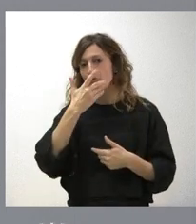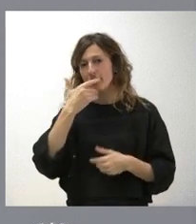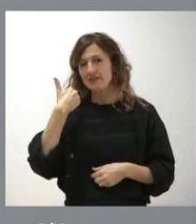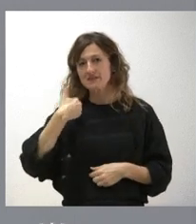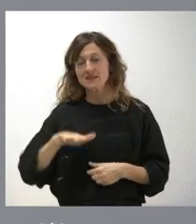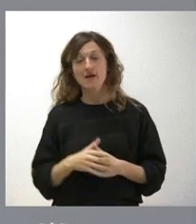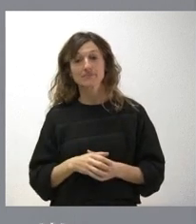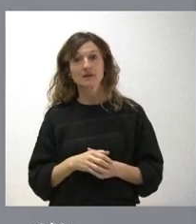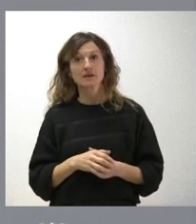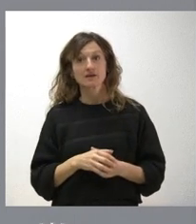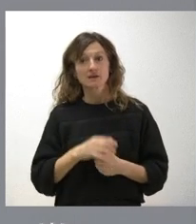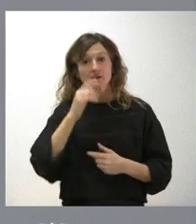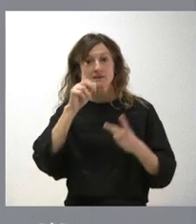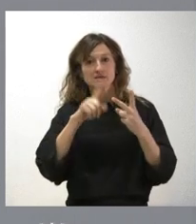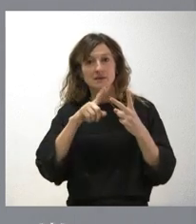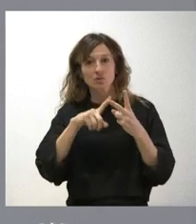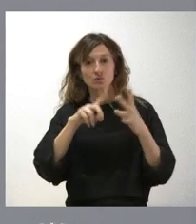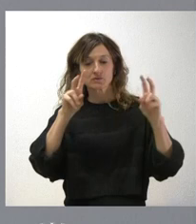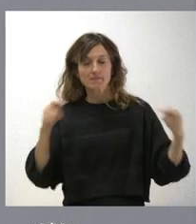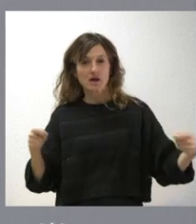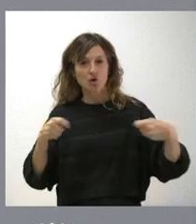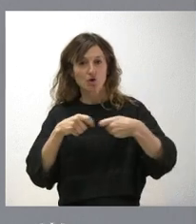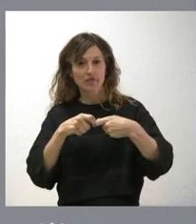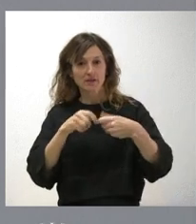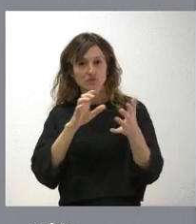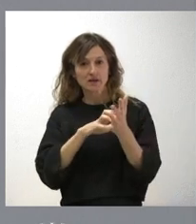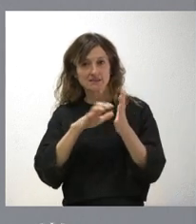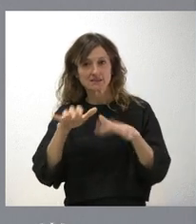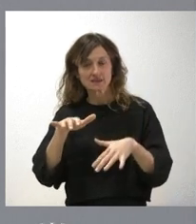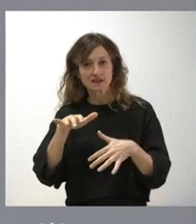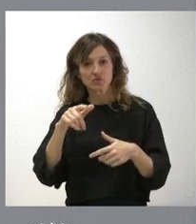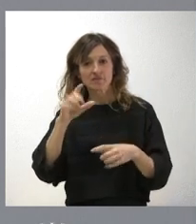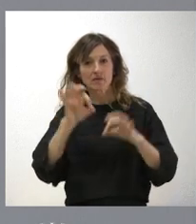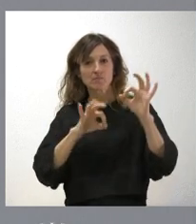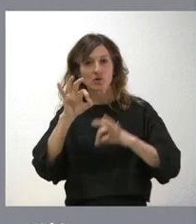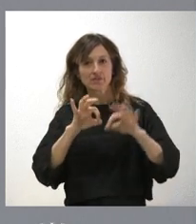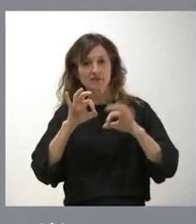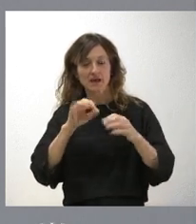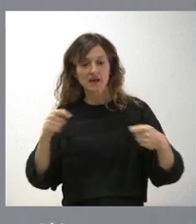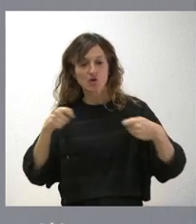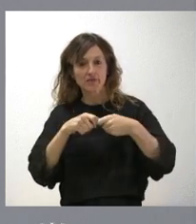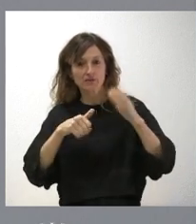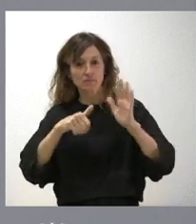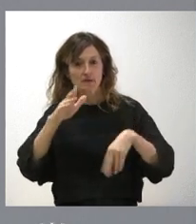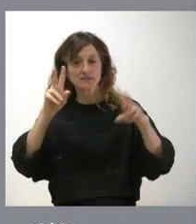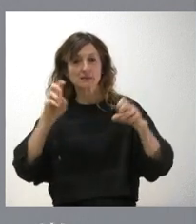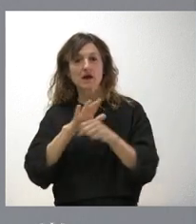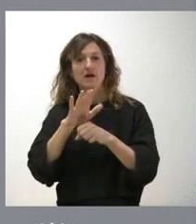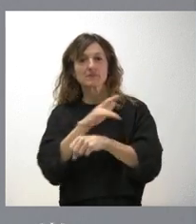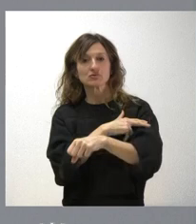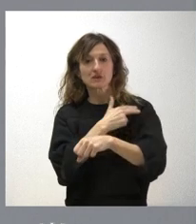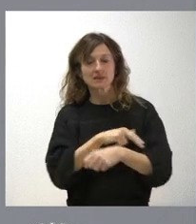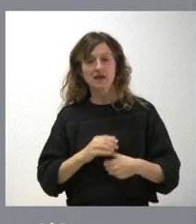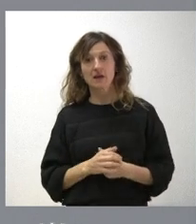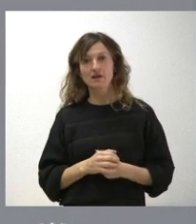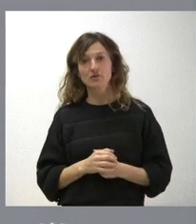en segundo lugar el tema de los conciertos Castillo es de las comunidades autónomas con mayor porcentaje de conciertos en el ámbito sanitario y